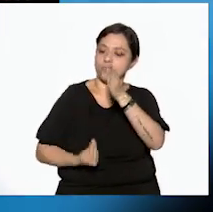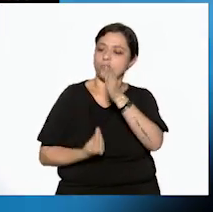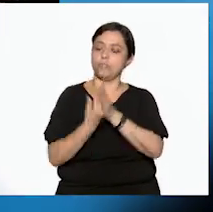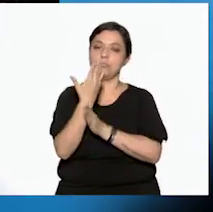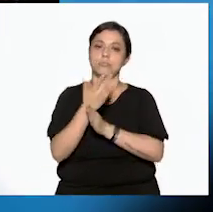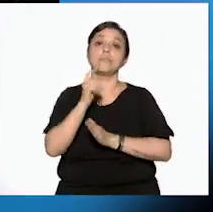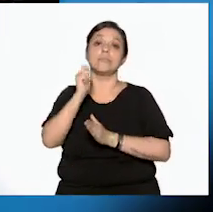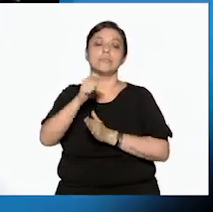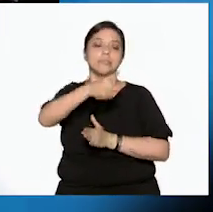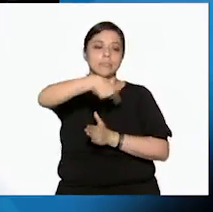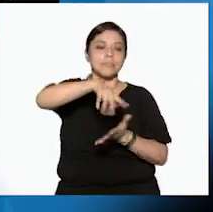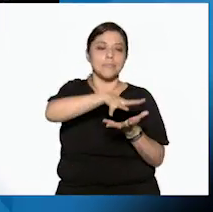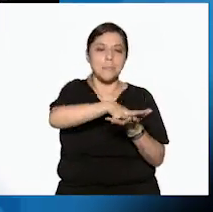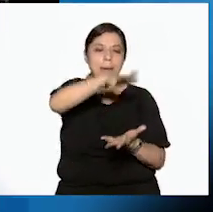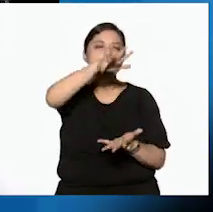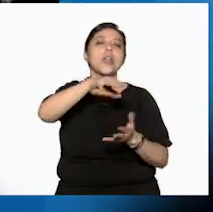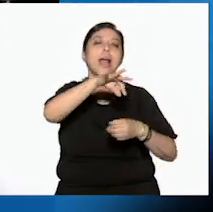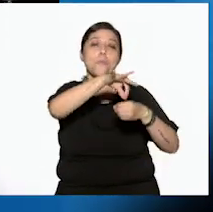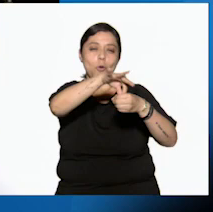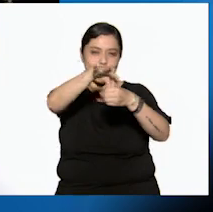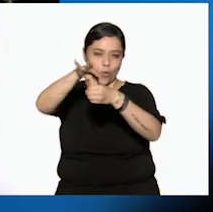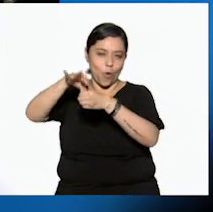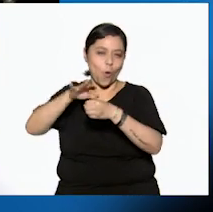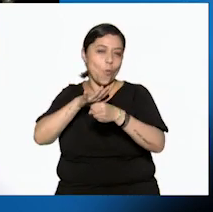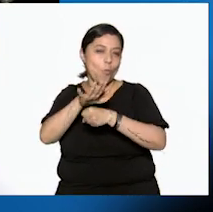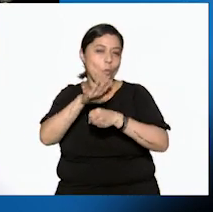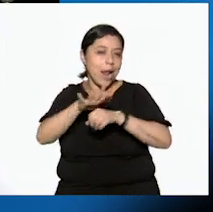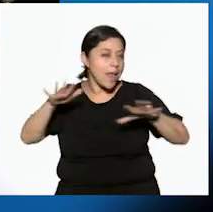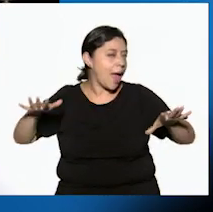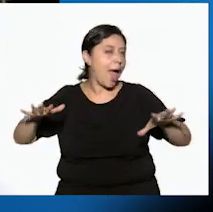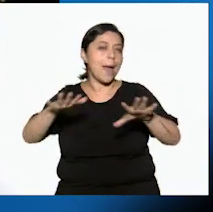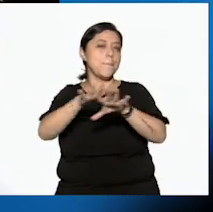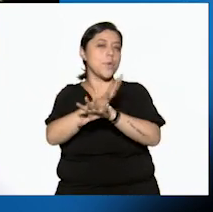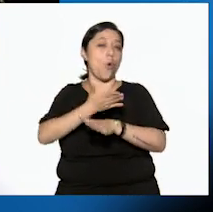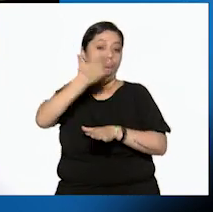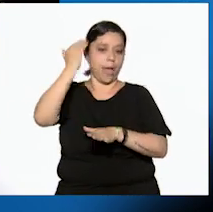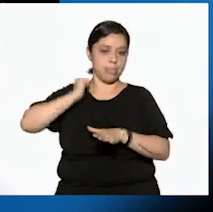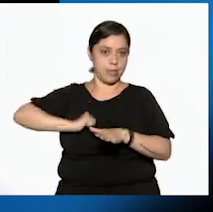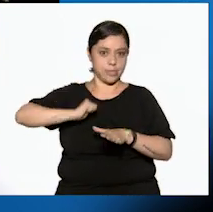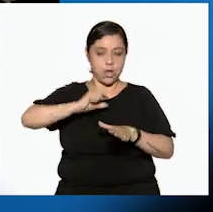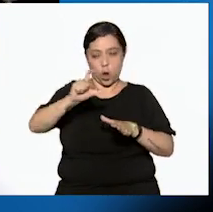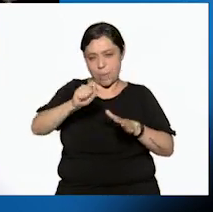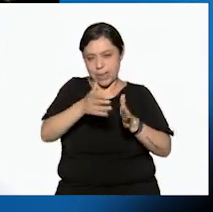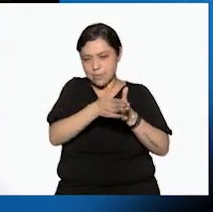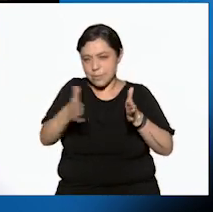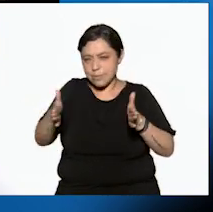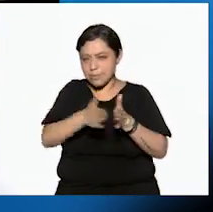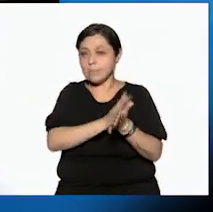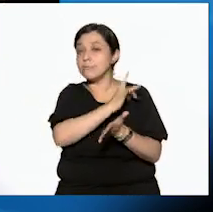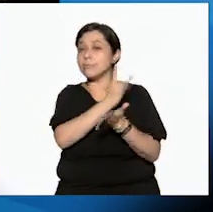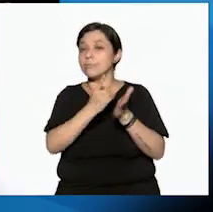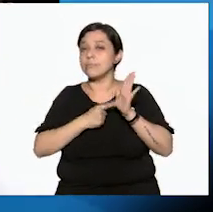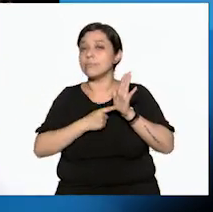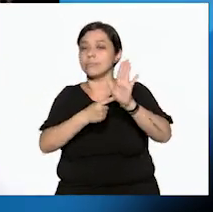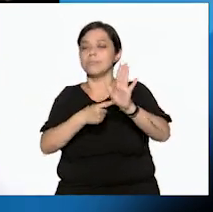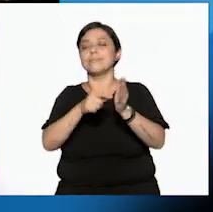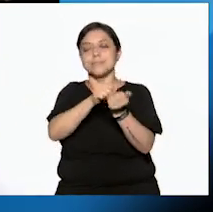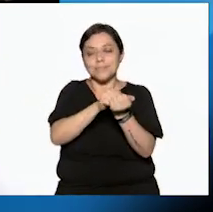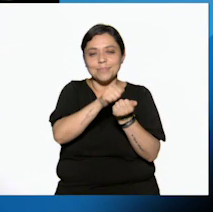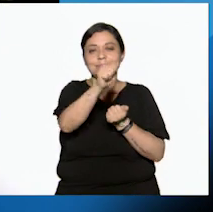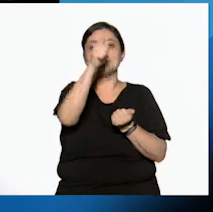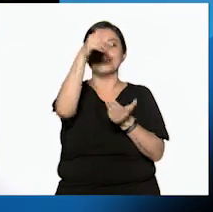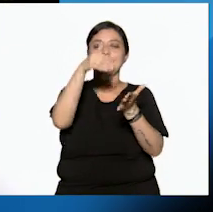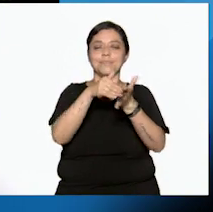La mayoría de los votantes consideró que el suceso que más cambió el rumbo de México en el siglo XX fue nada más y nada menos que la Constitución